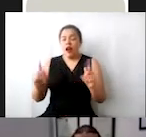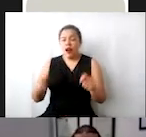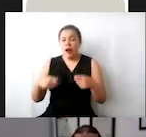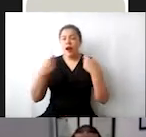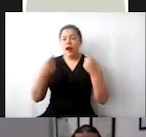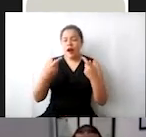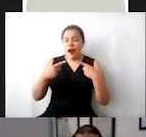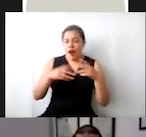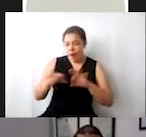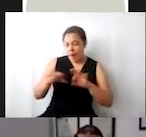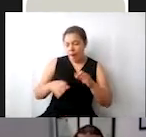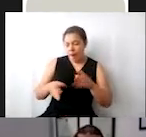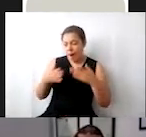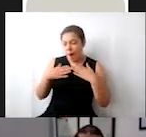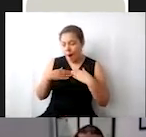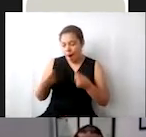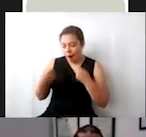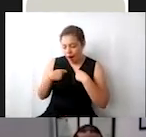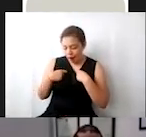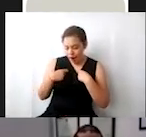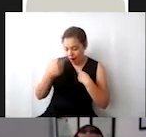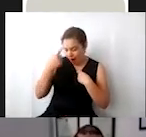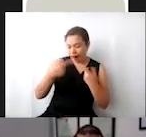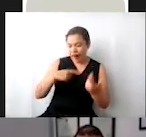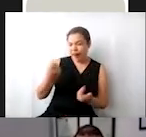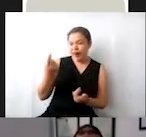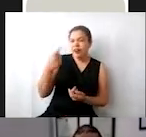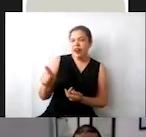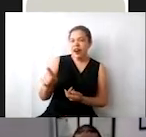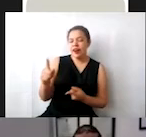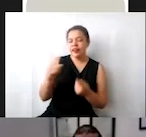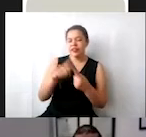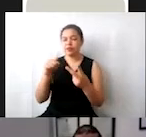el acreedor está facultado para demandar de los dos